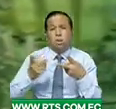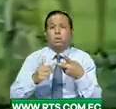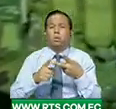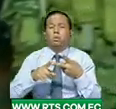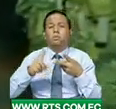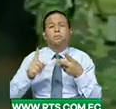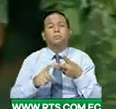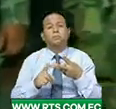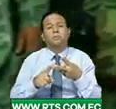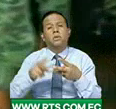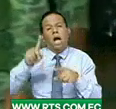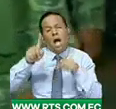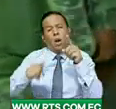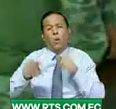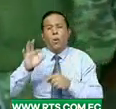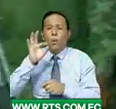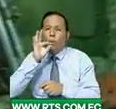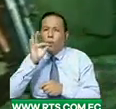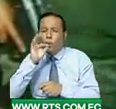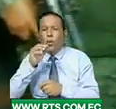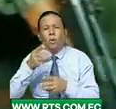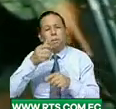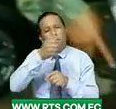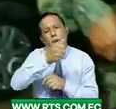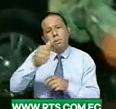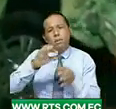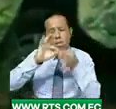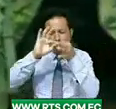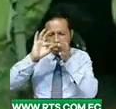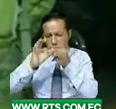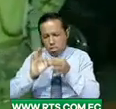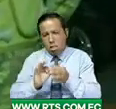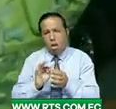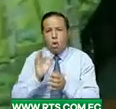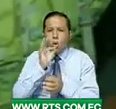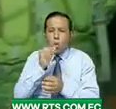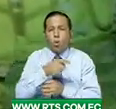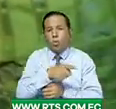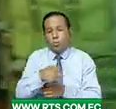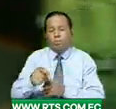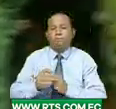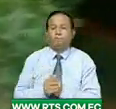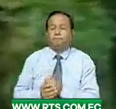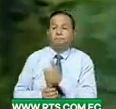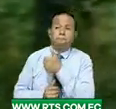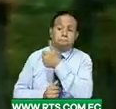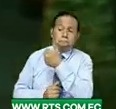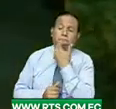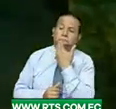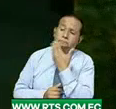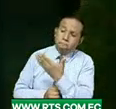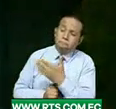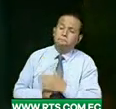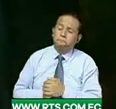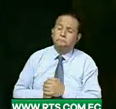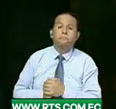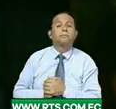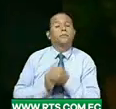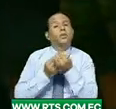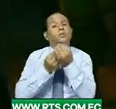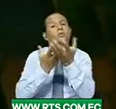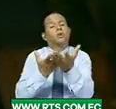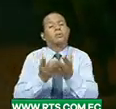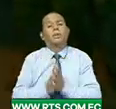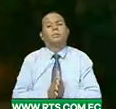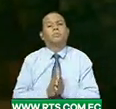y pipas artesanales que se desarrollan por parte de personas civiles. Muchísimas gracias. También comentarles que se